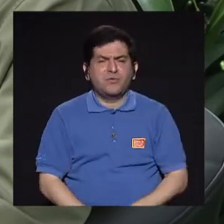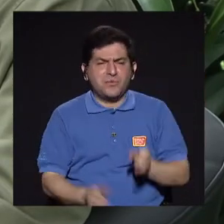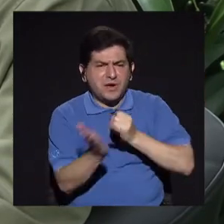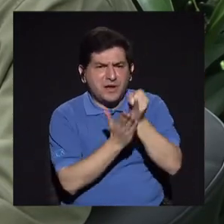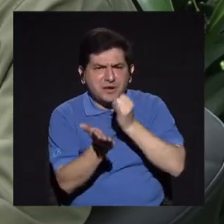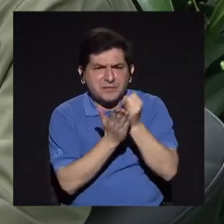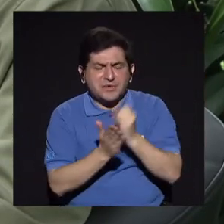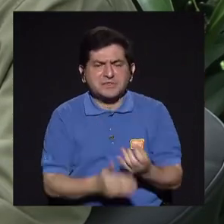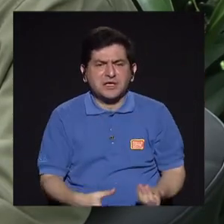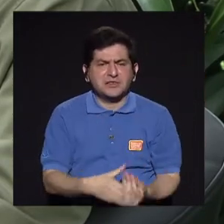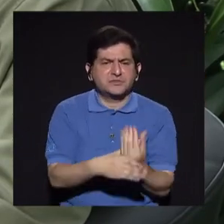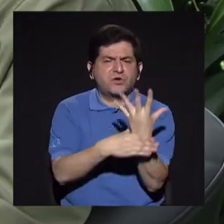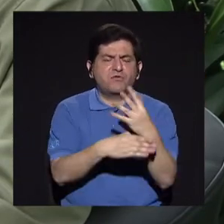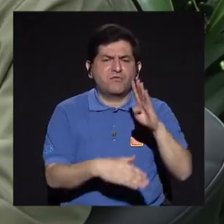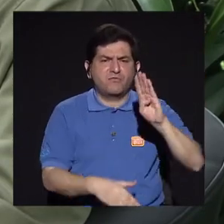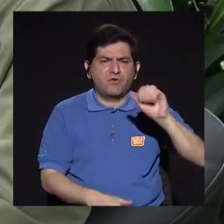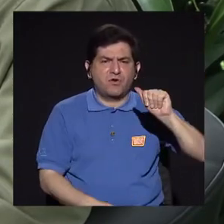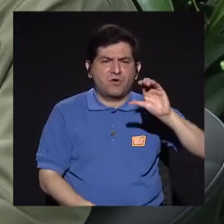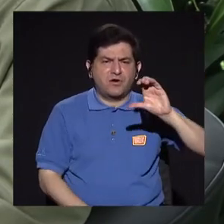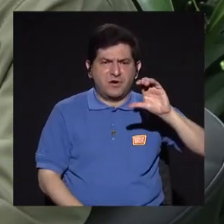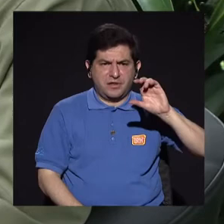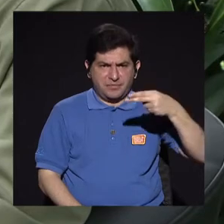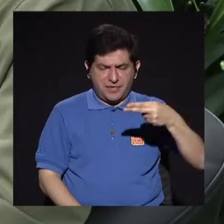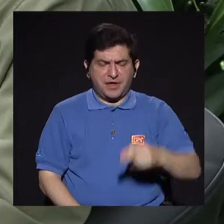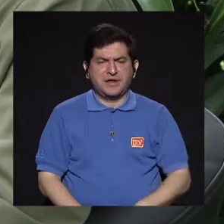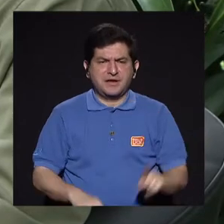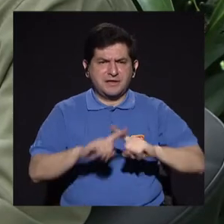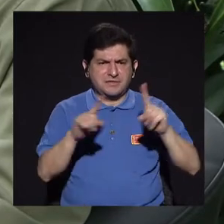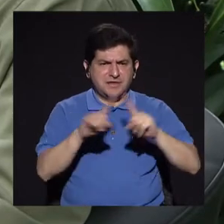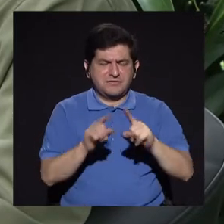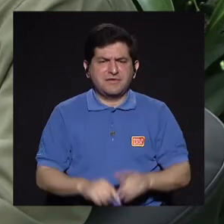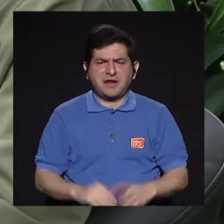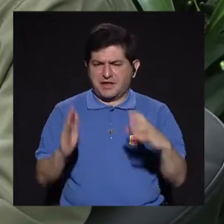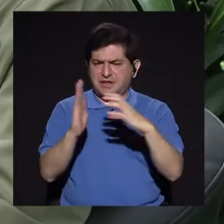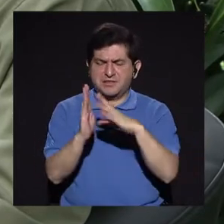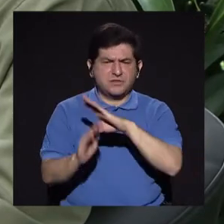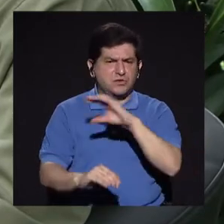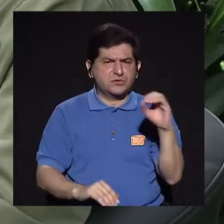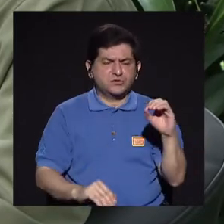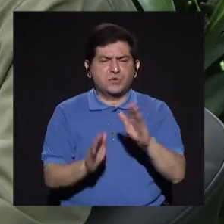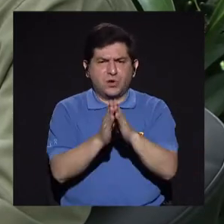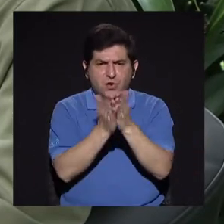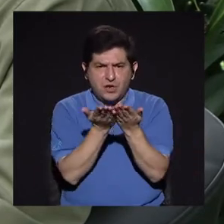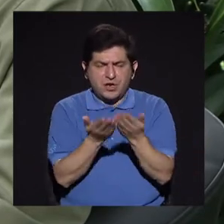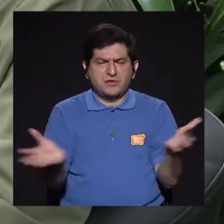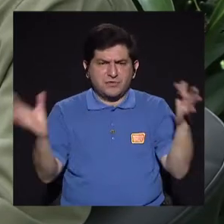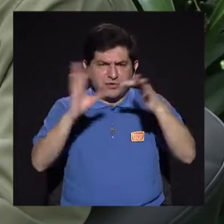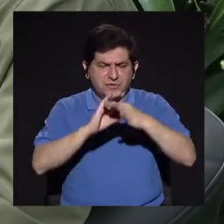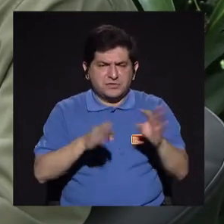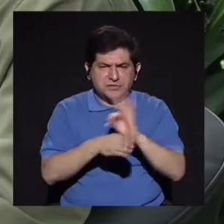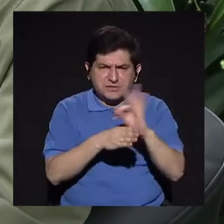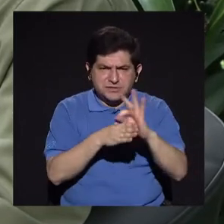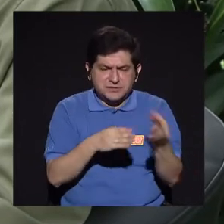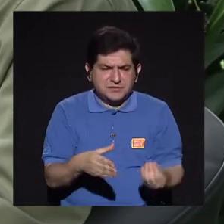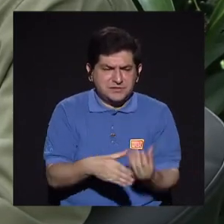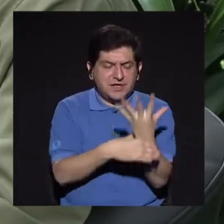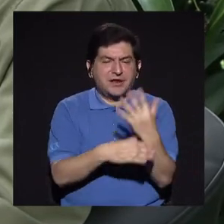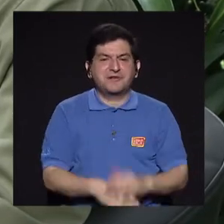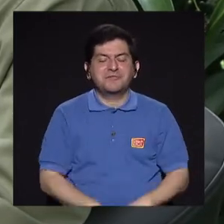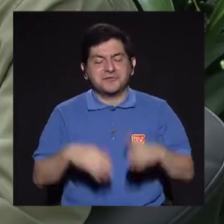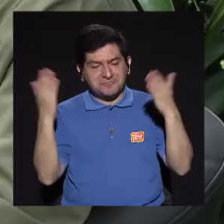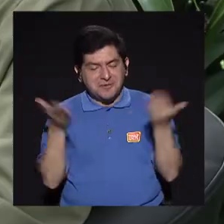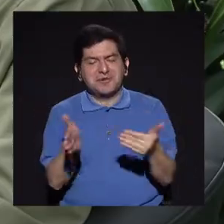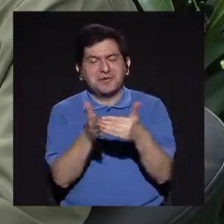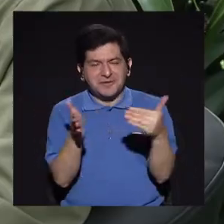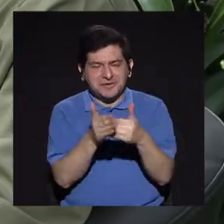flores de Bach y ha escrito una gran diversidad de artículos científicos y varios libros relacionados con la terapia floral y otra vez, bienvenido a este segundo